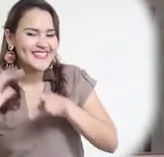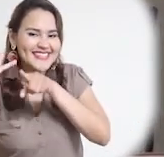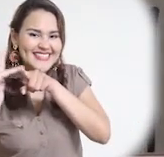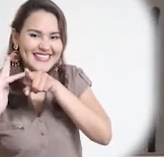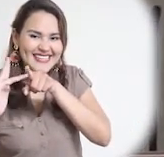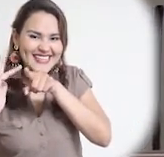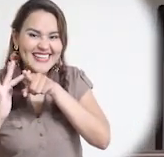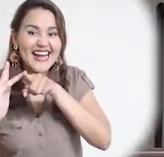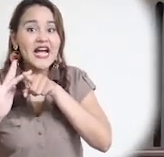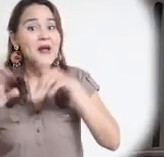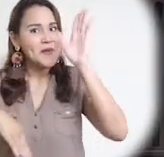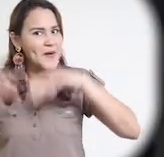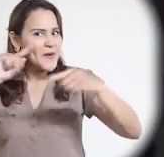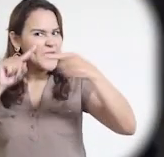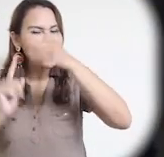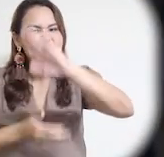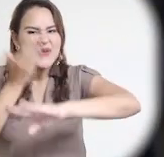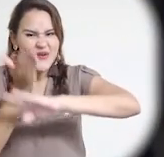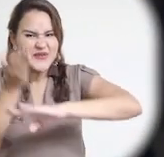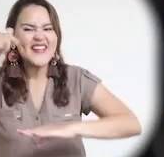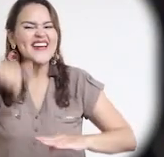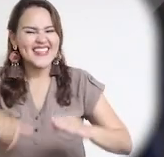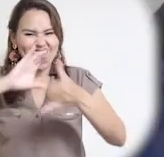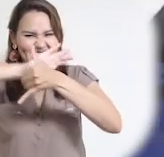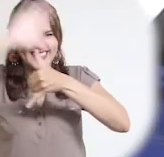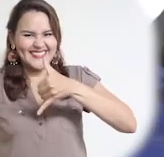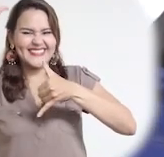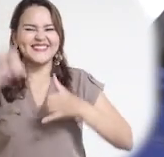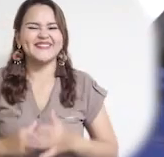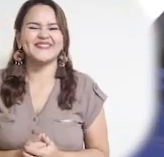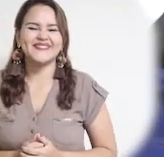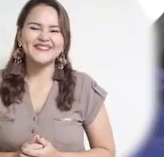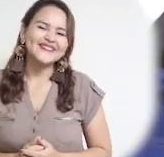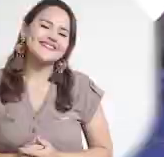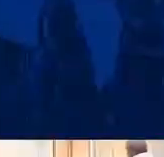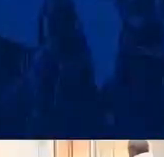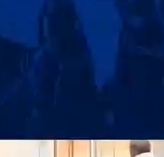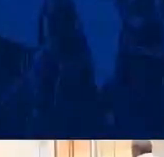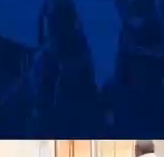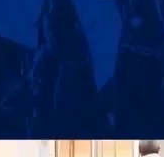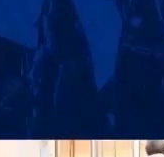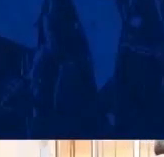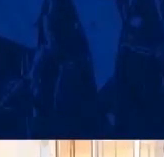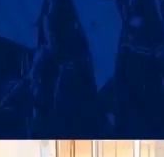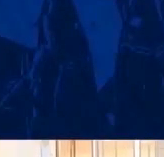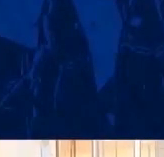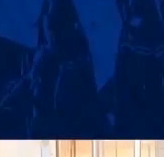La investigación traslacional, propuesta de desarrollo para la región Caribe de Colombia.